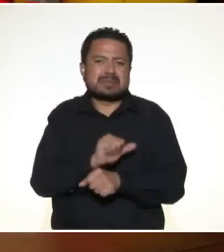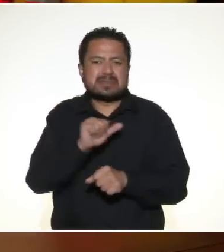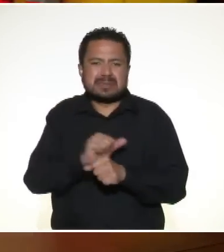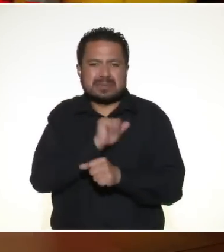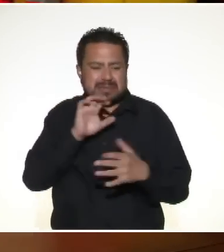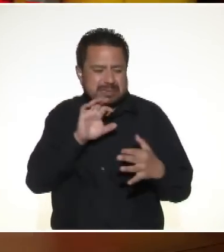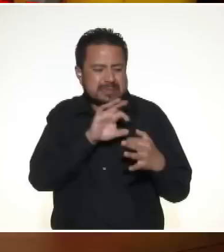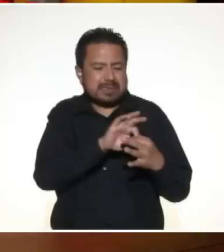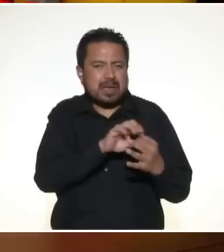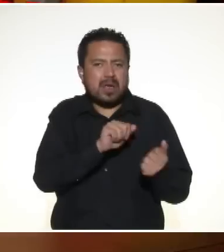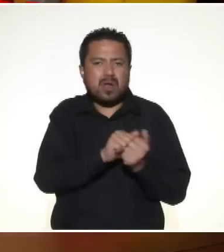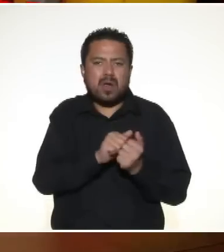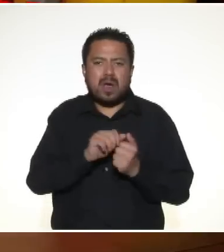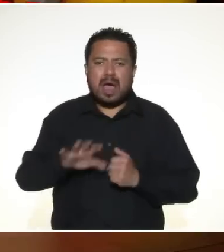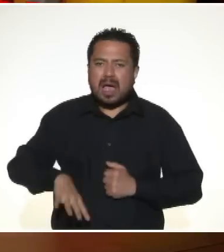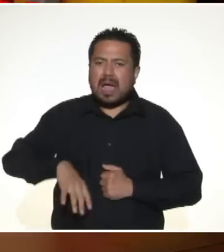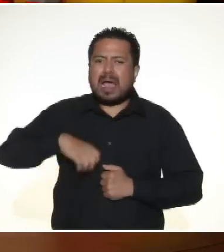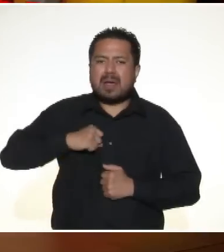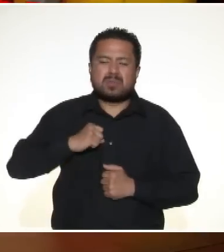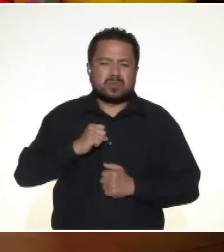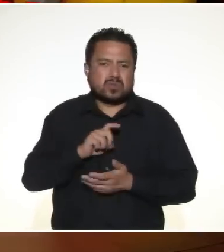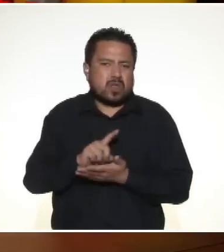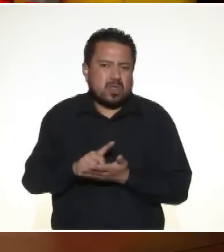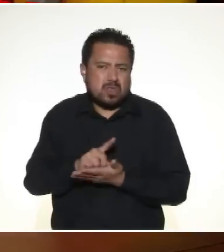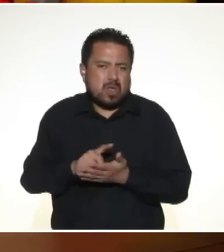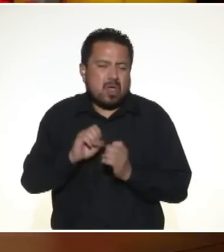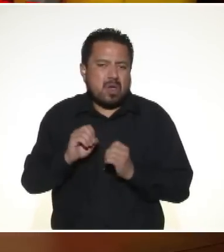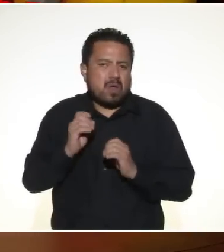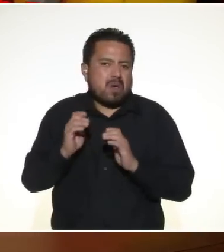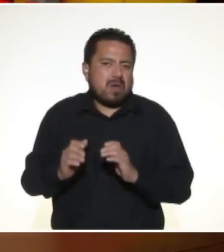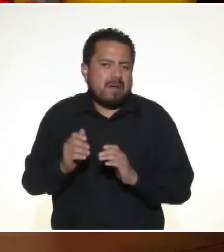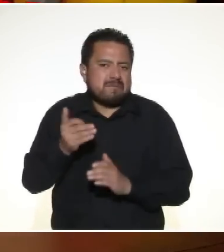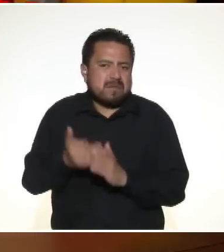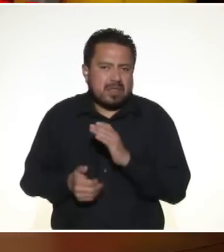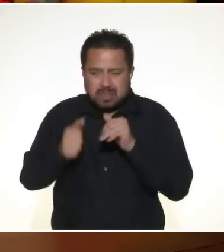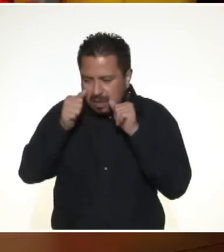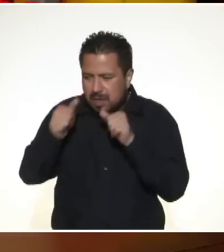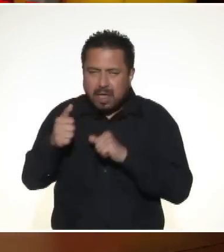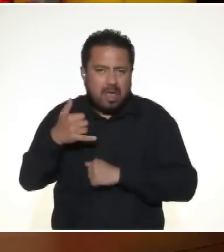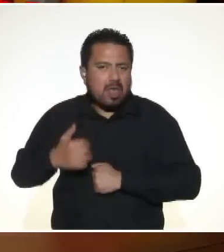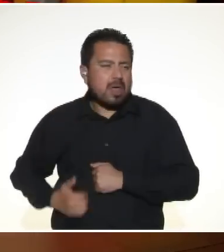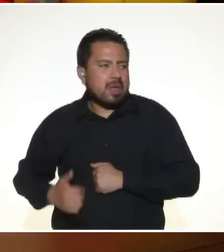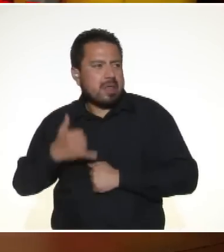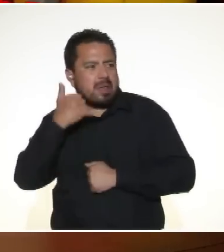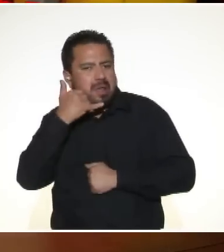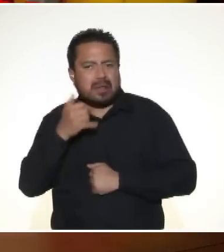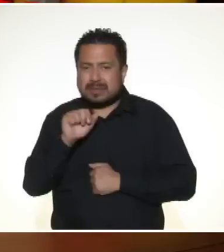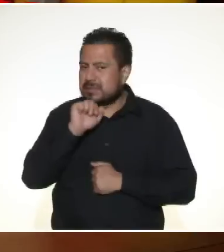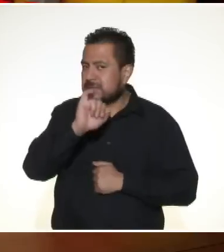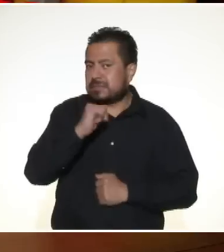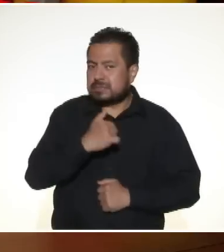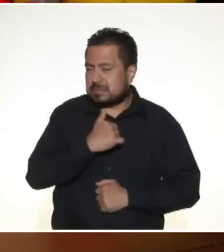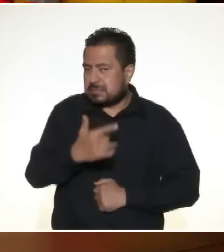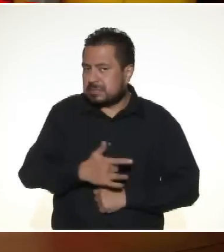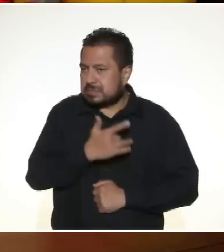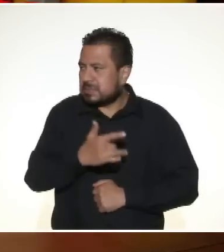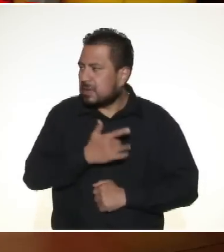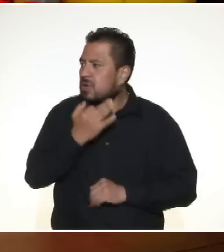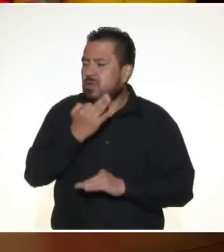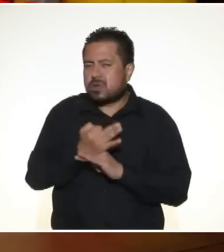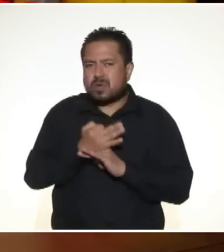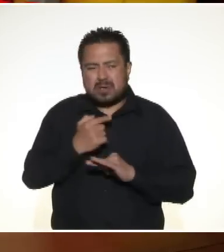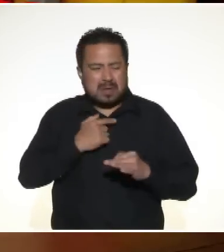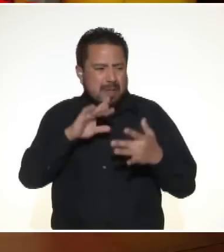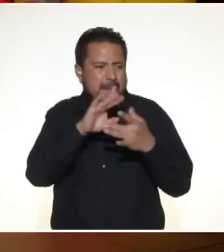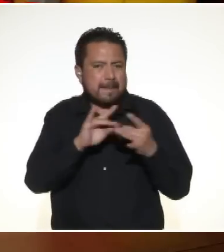que ver con abuso de sustancias o un descuido simple como el celular. Me parece que sí. Y bueno, yo lo plantearía